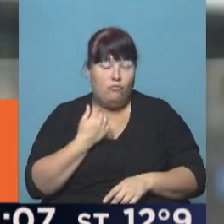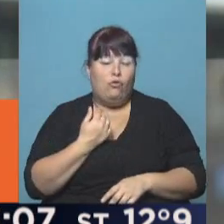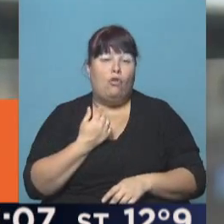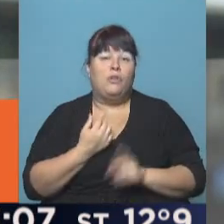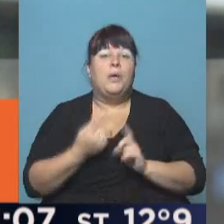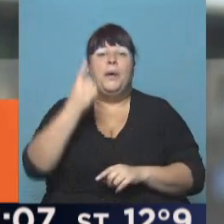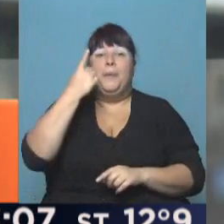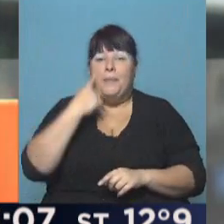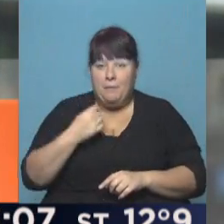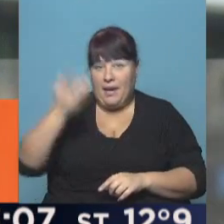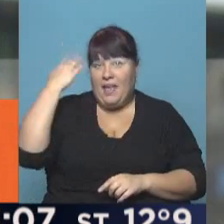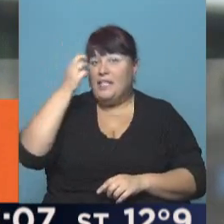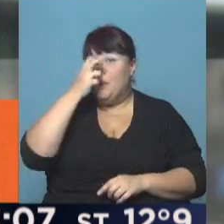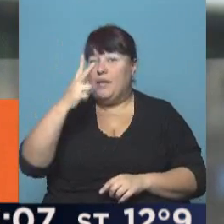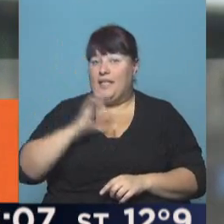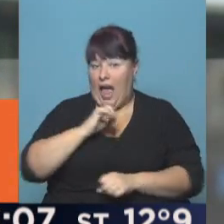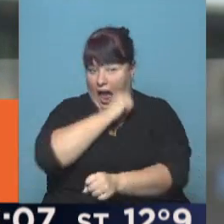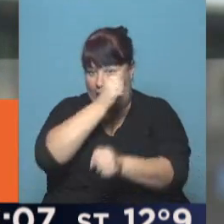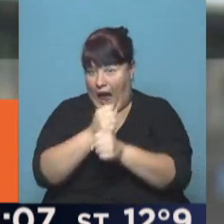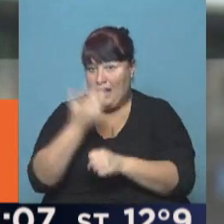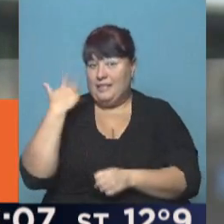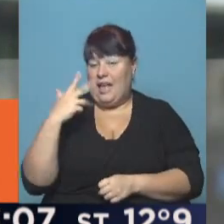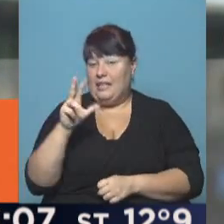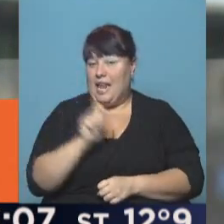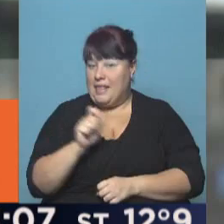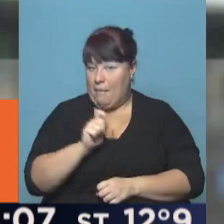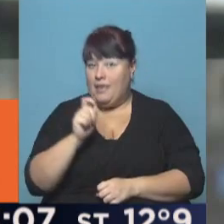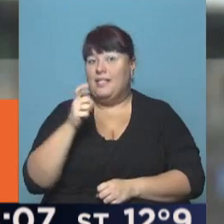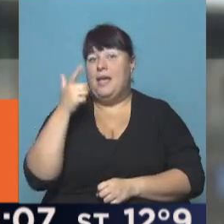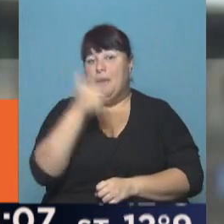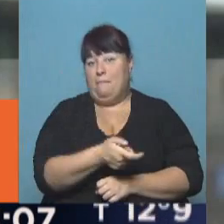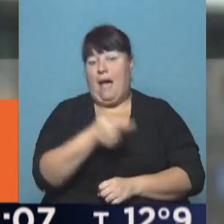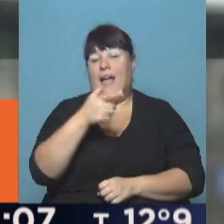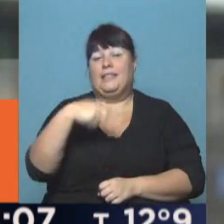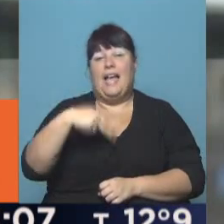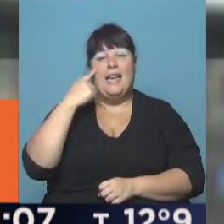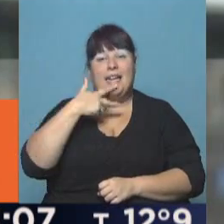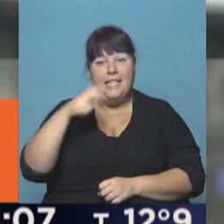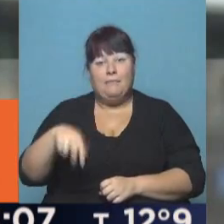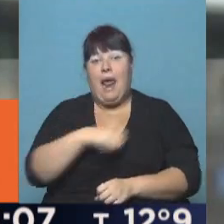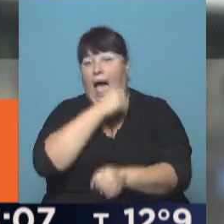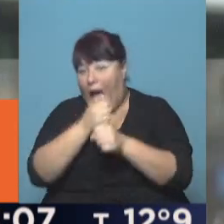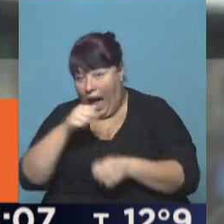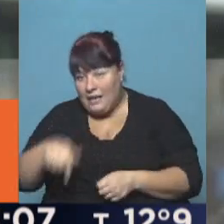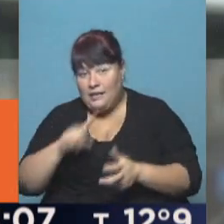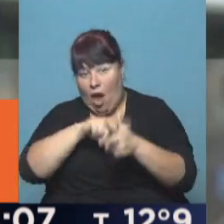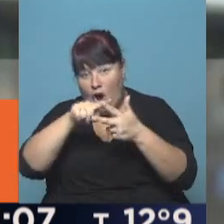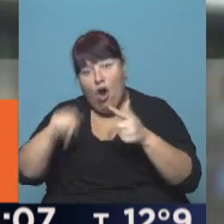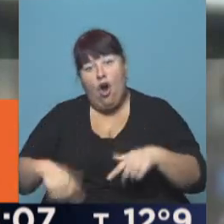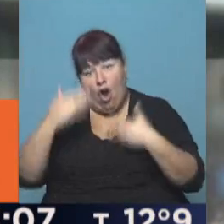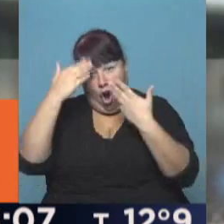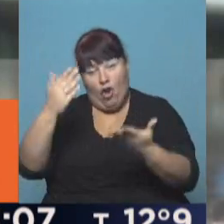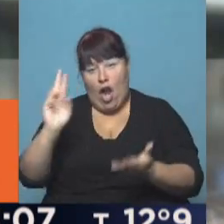el primer día, hace 23 años, hasta hace 30 meses cuando asesinan a Nisman, hasta el día de hoy, hoy es un día de